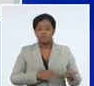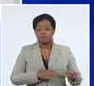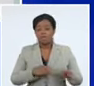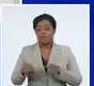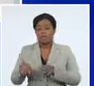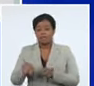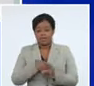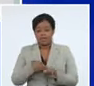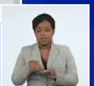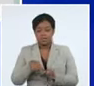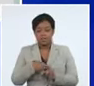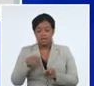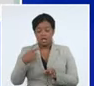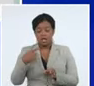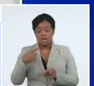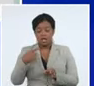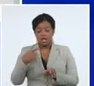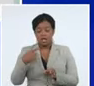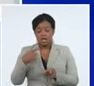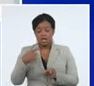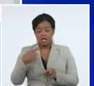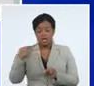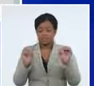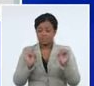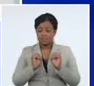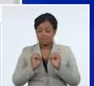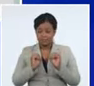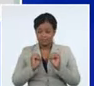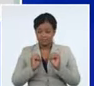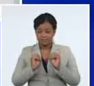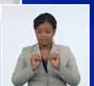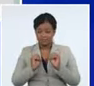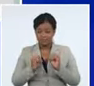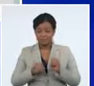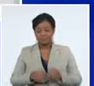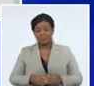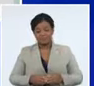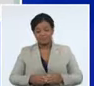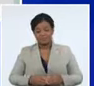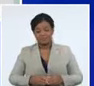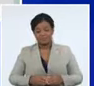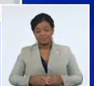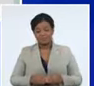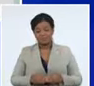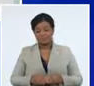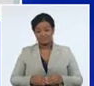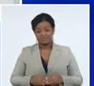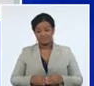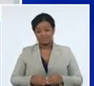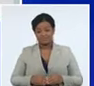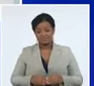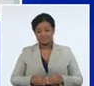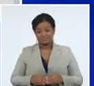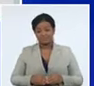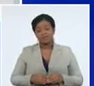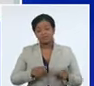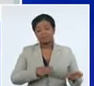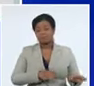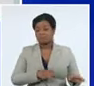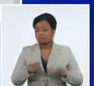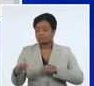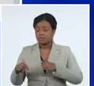Juventud ayer no diagnosticó de COVID-19. Por otro lado, de las provincias